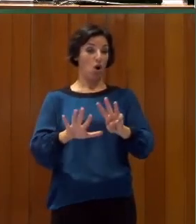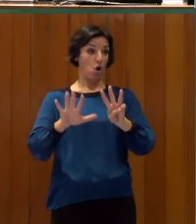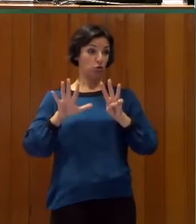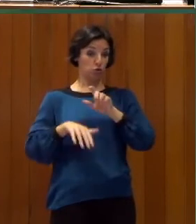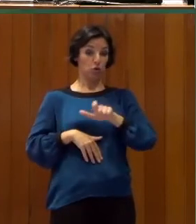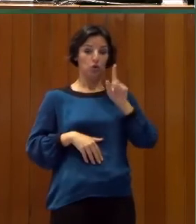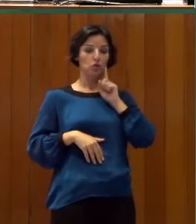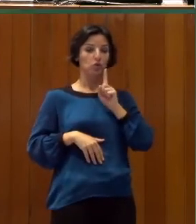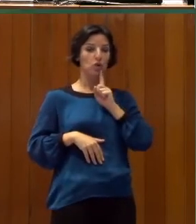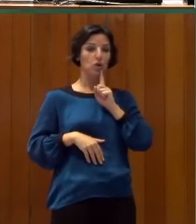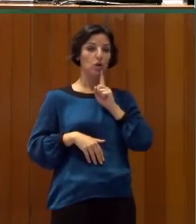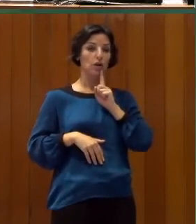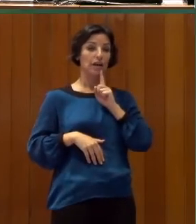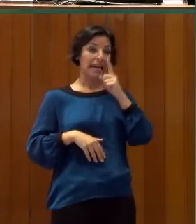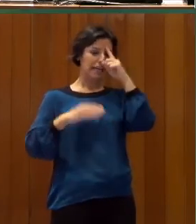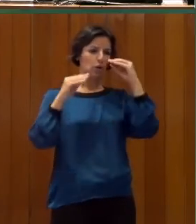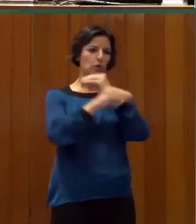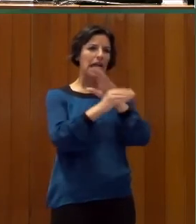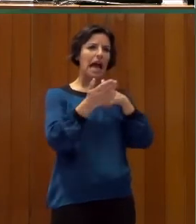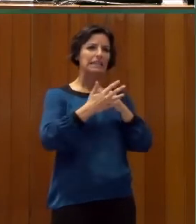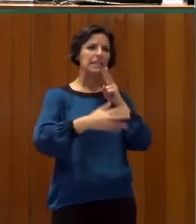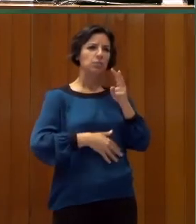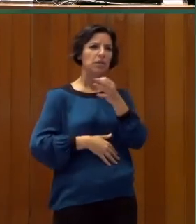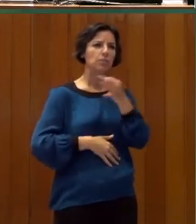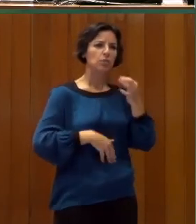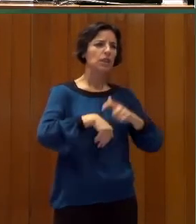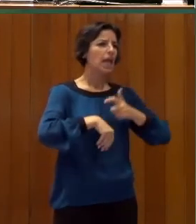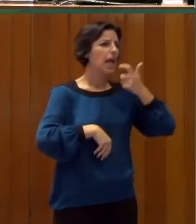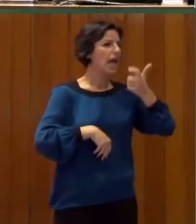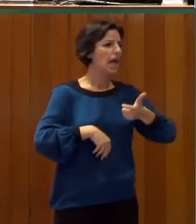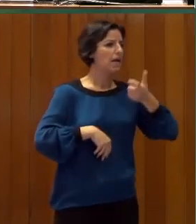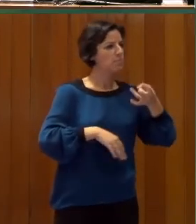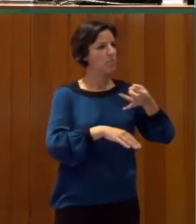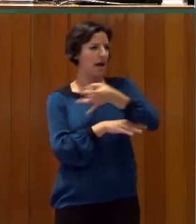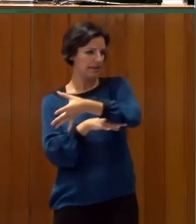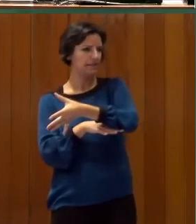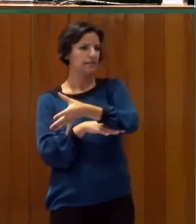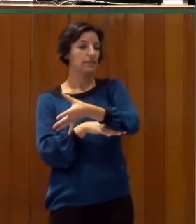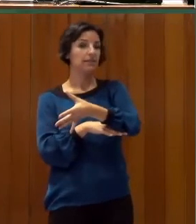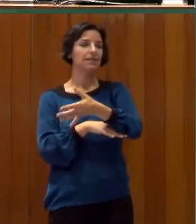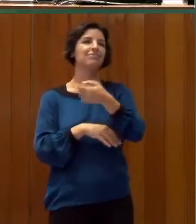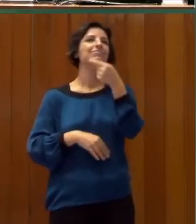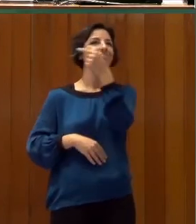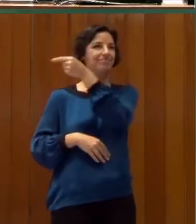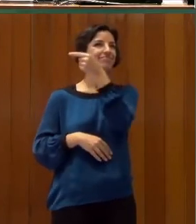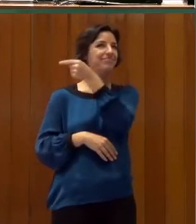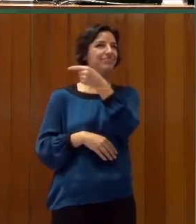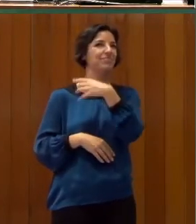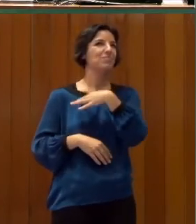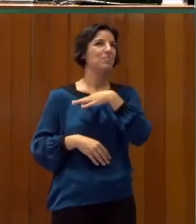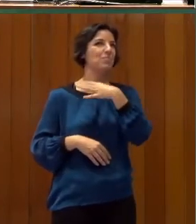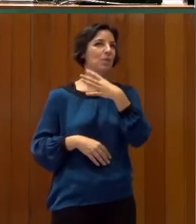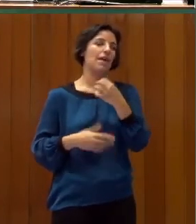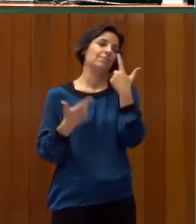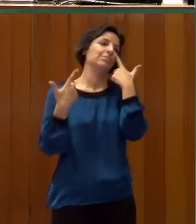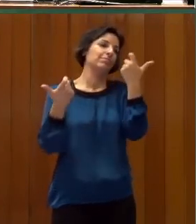produciendo mayor tiempo de reacción en la condición incongruente respecto a la congruente y, por tanto, aquí sí se ve